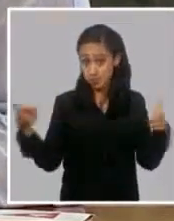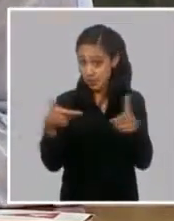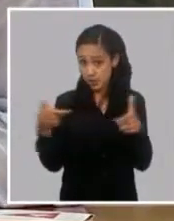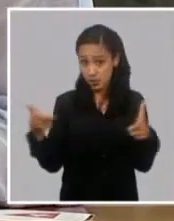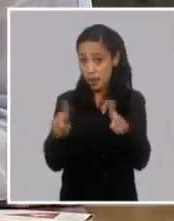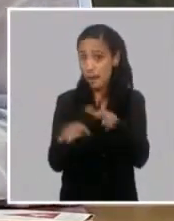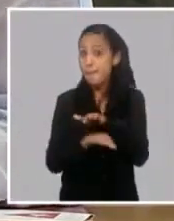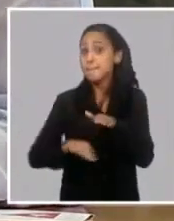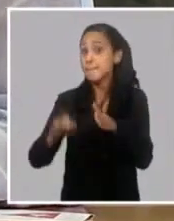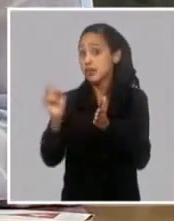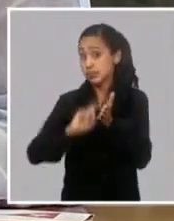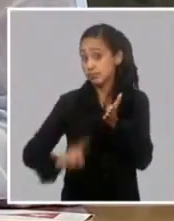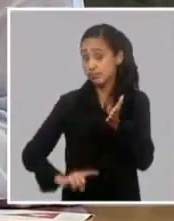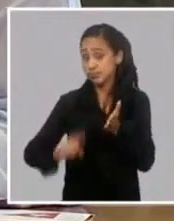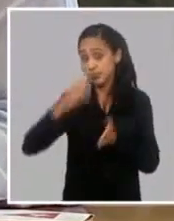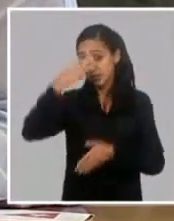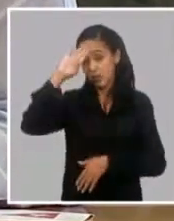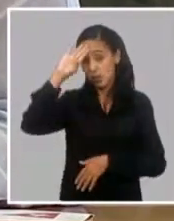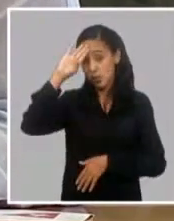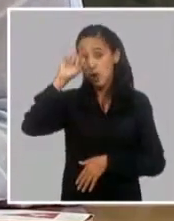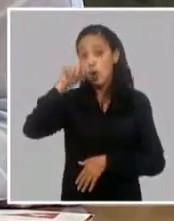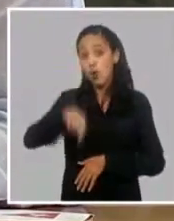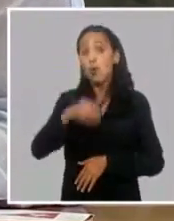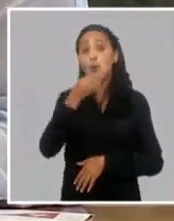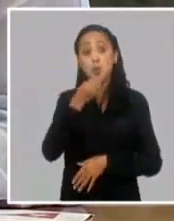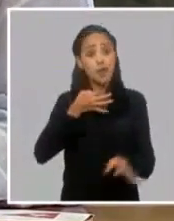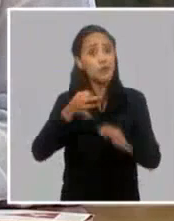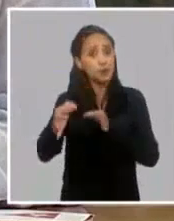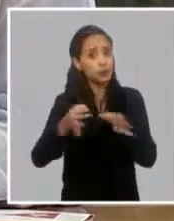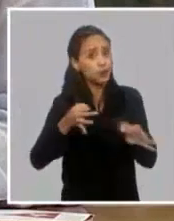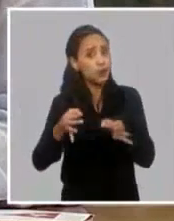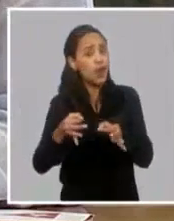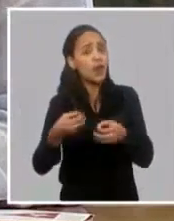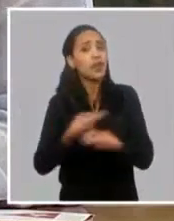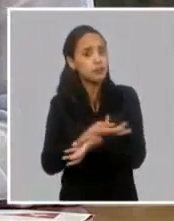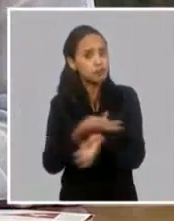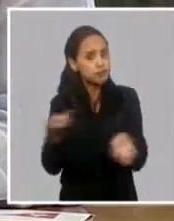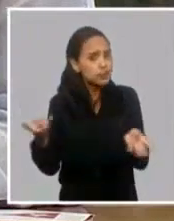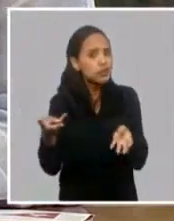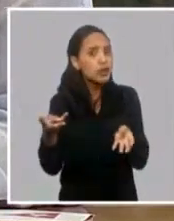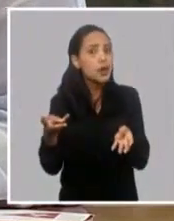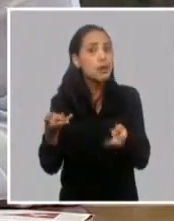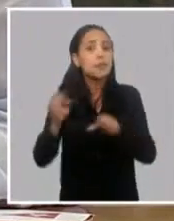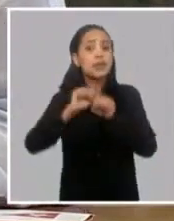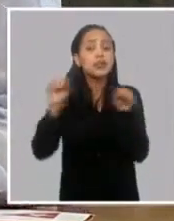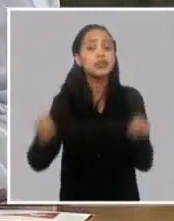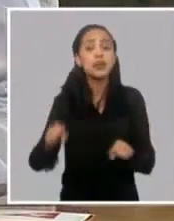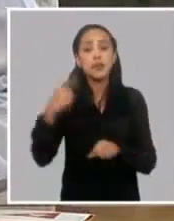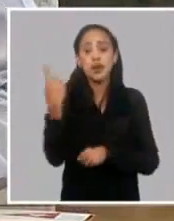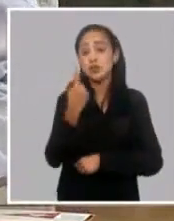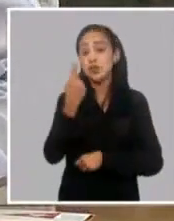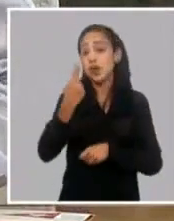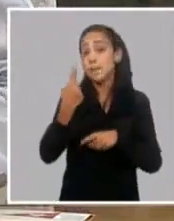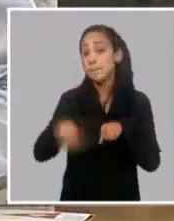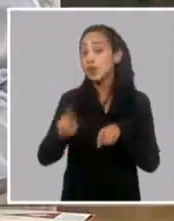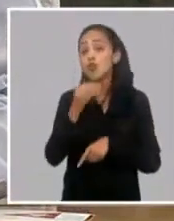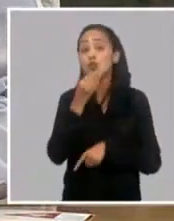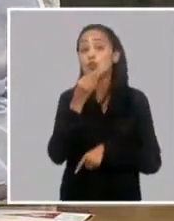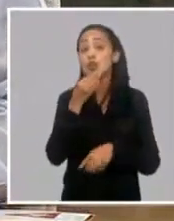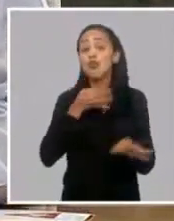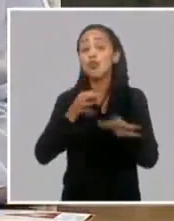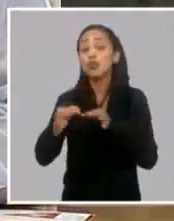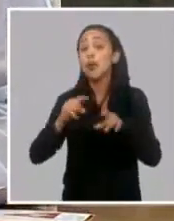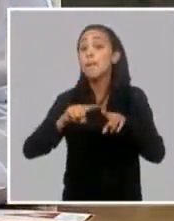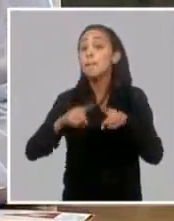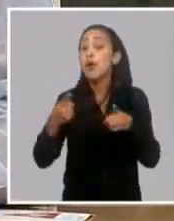Oliván, del país, que hoy, pudiendo funcionar y pudiendo aportar al sistema electroenergético nacional, no puede funcionar porque tenemos